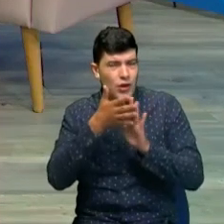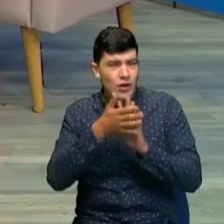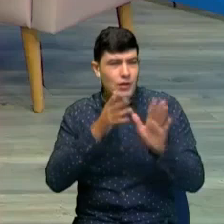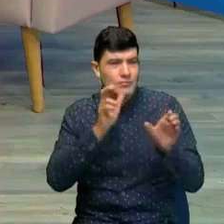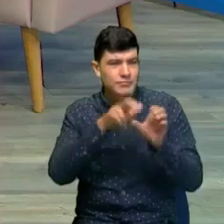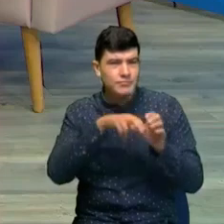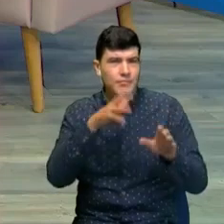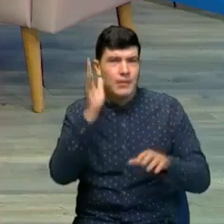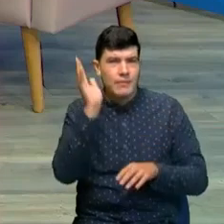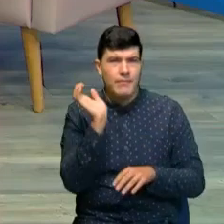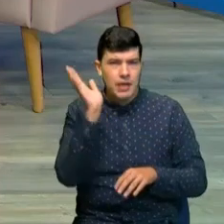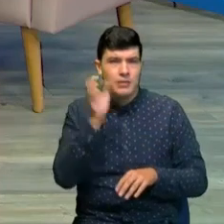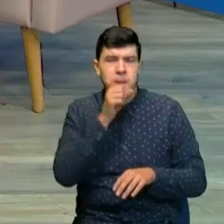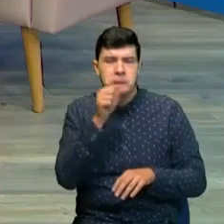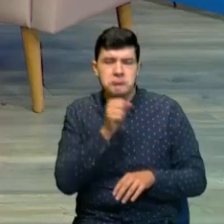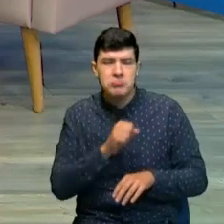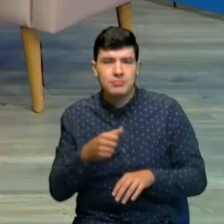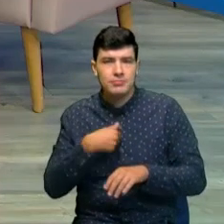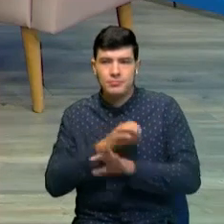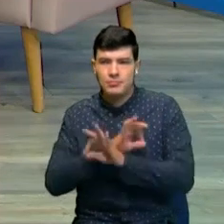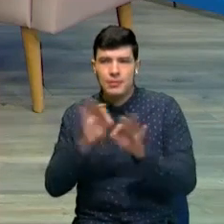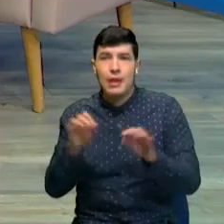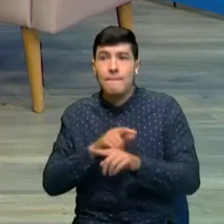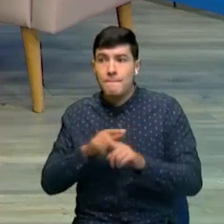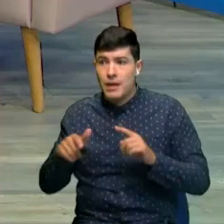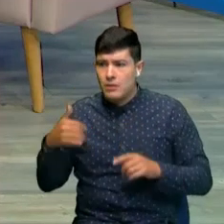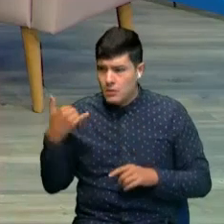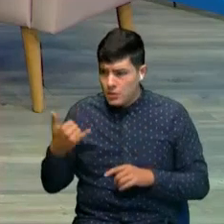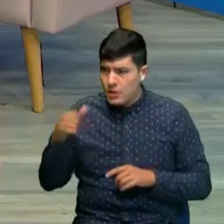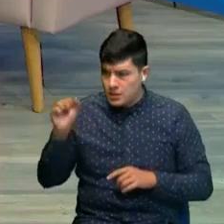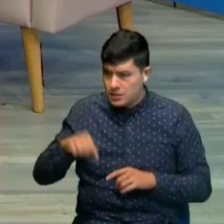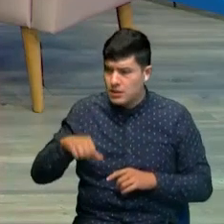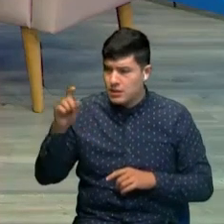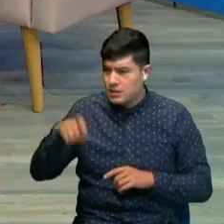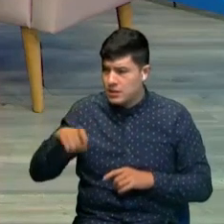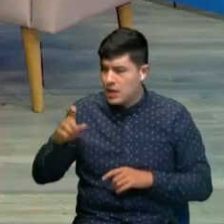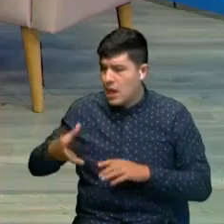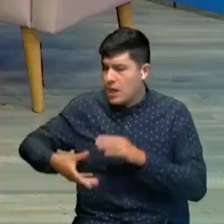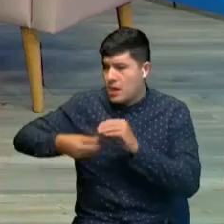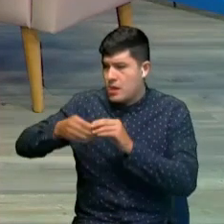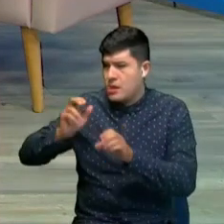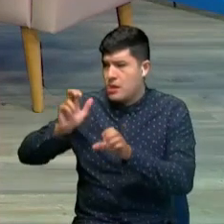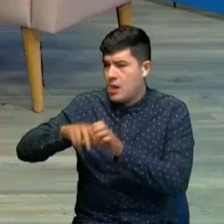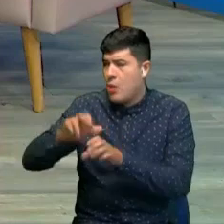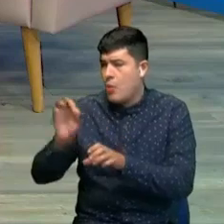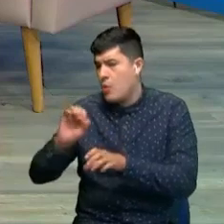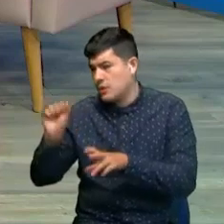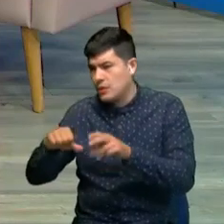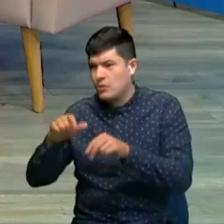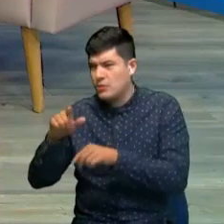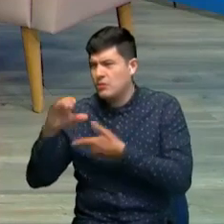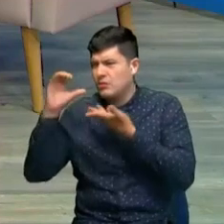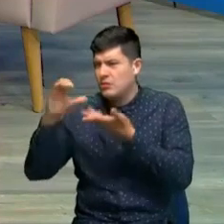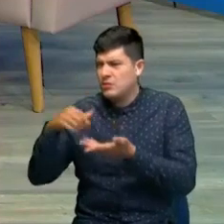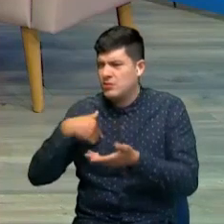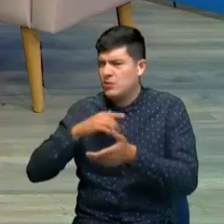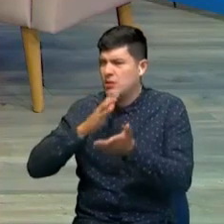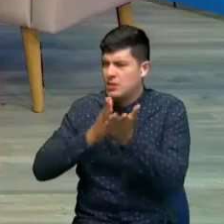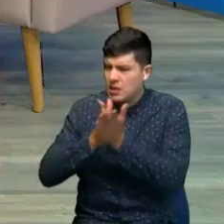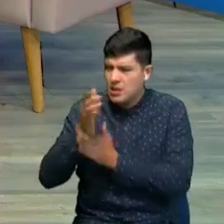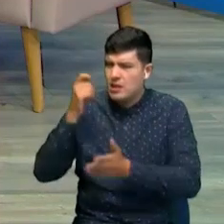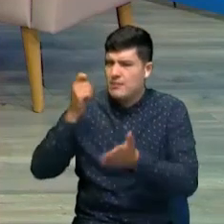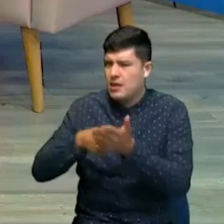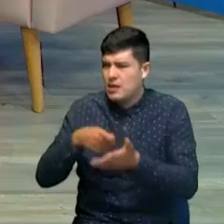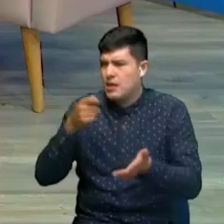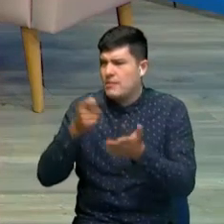de la pensión de vejez. Pero si hay necesidad, si aumentará alguito o no vale la pena, por